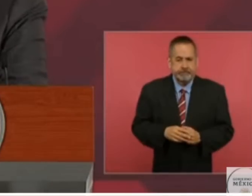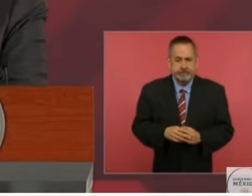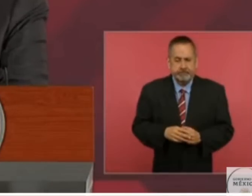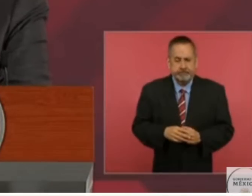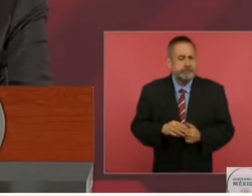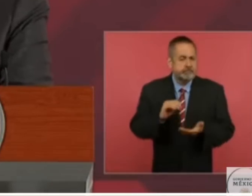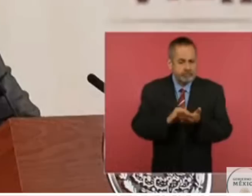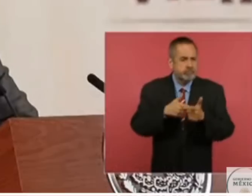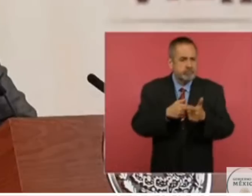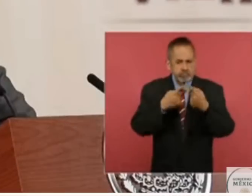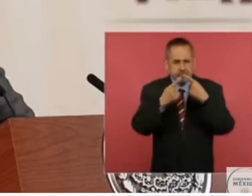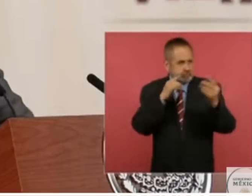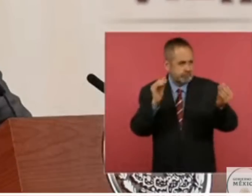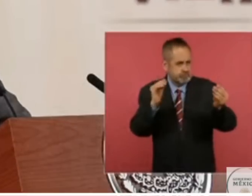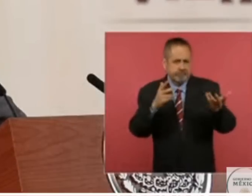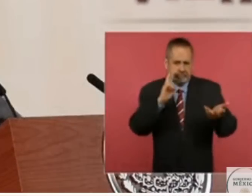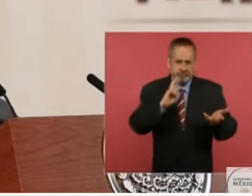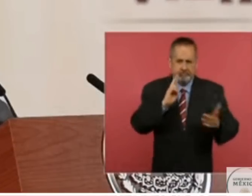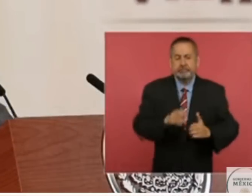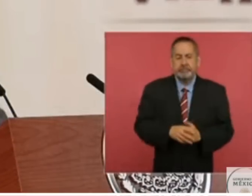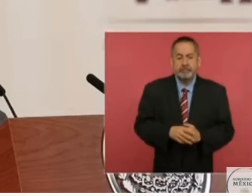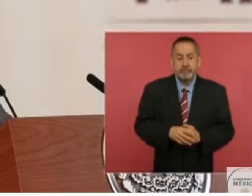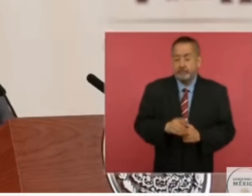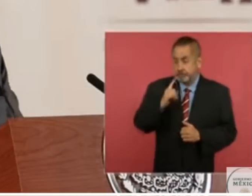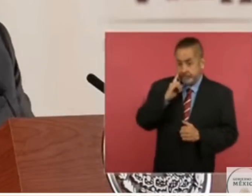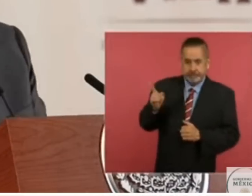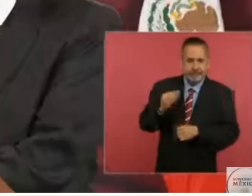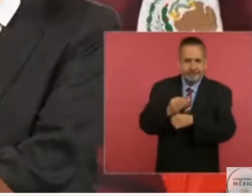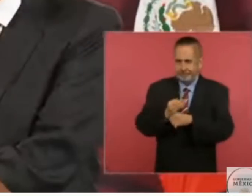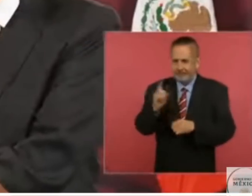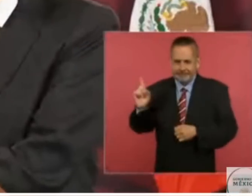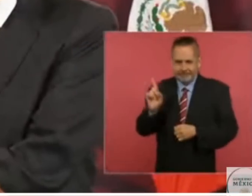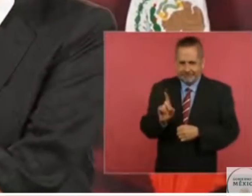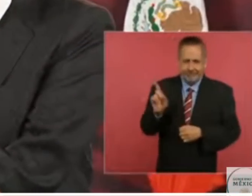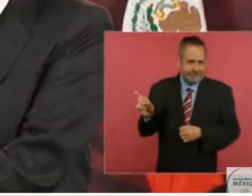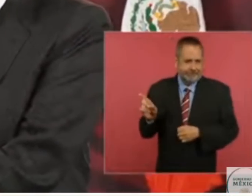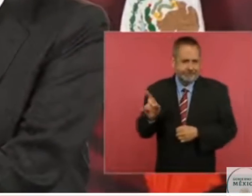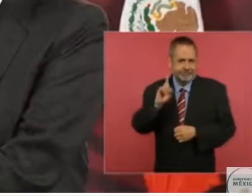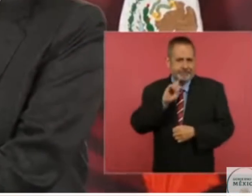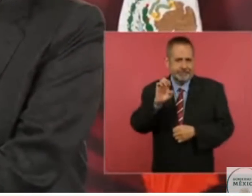debate. Vean, por ejemplo, lo que nos va a presentar ahora Elizabeth.